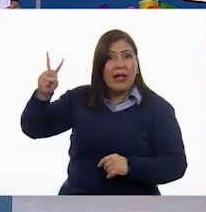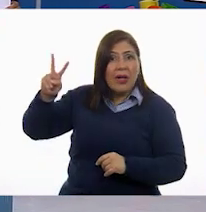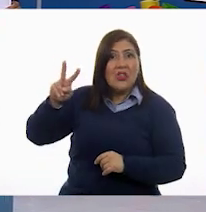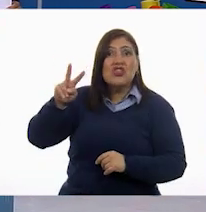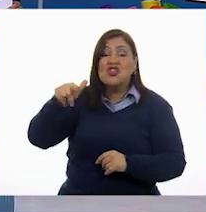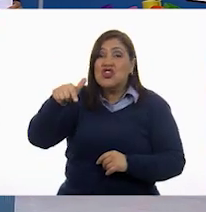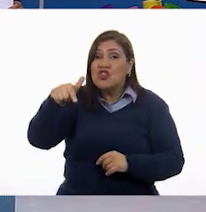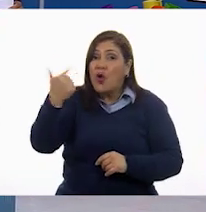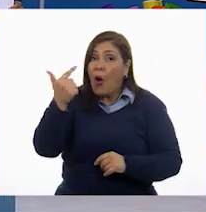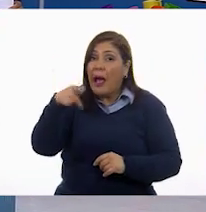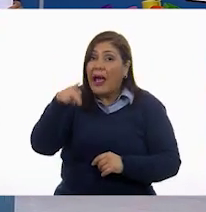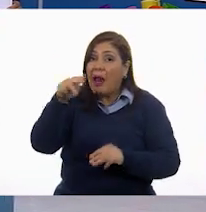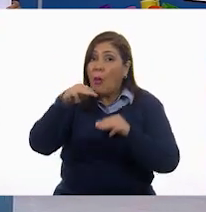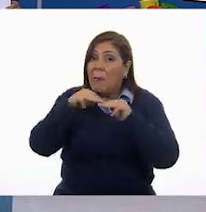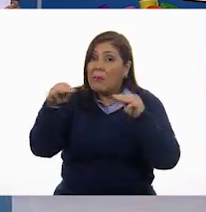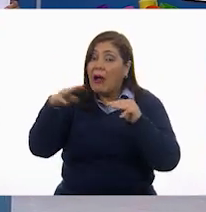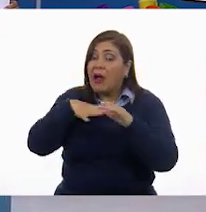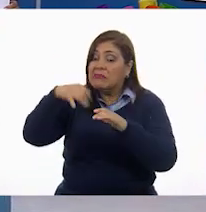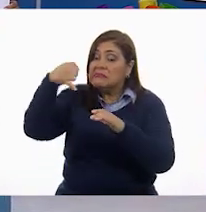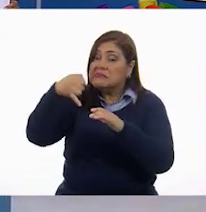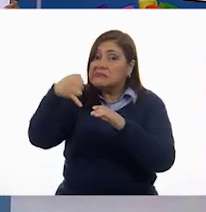12 kilómetros de profundidad.